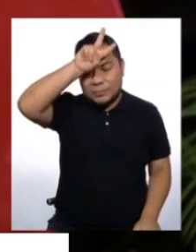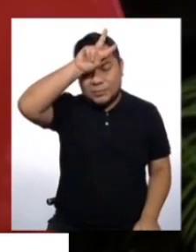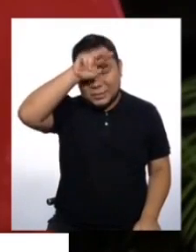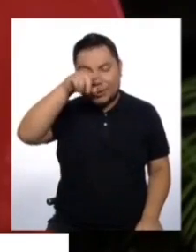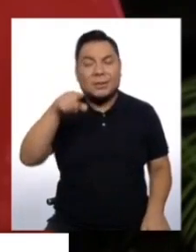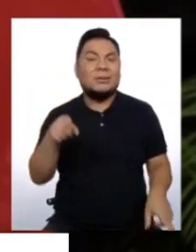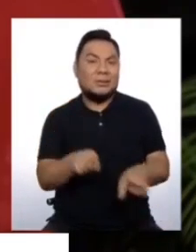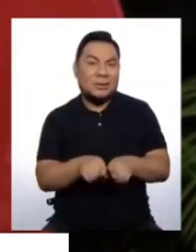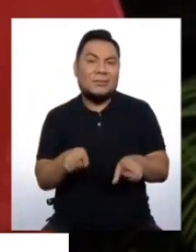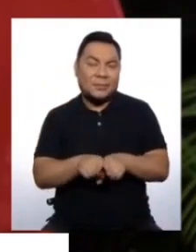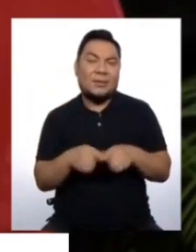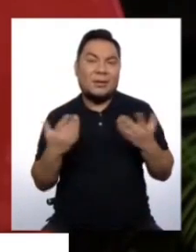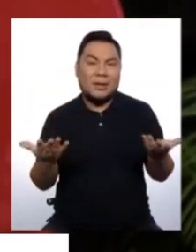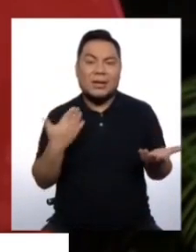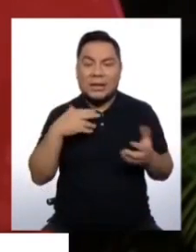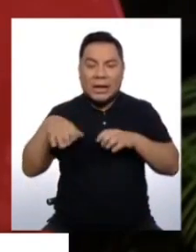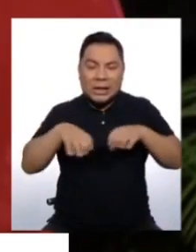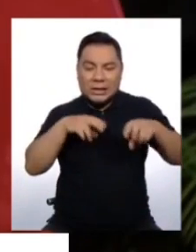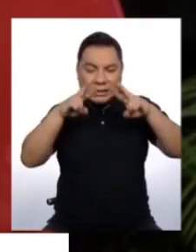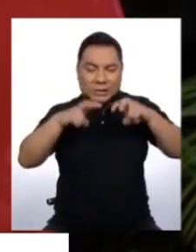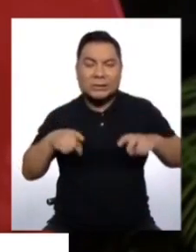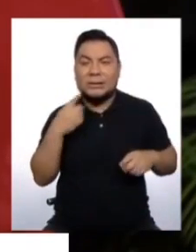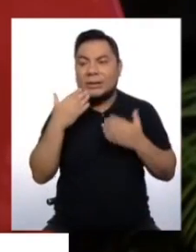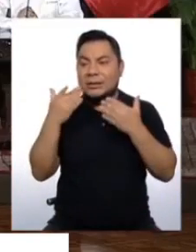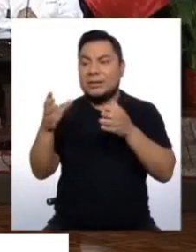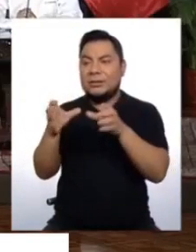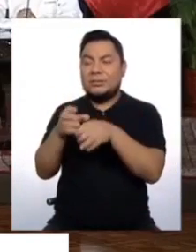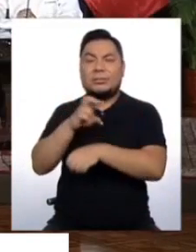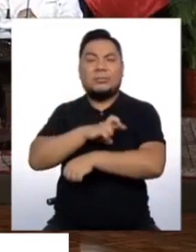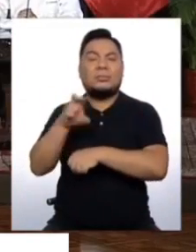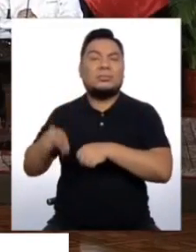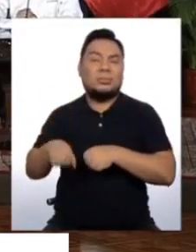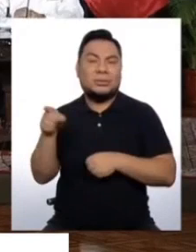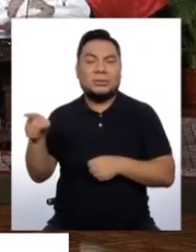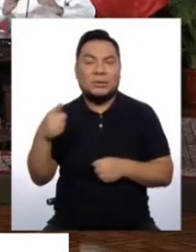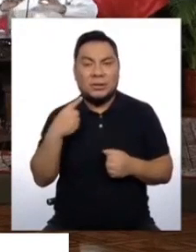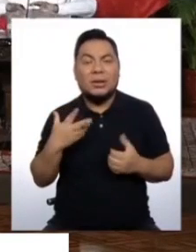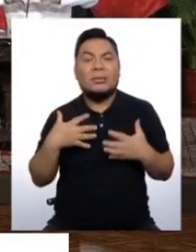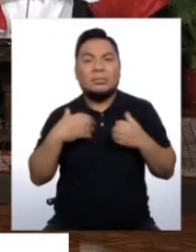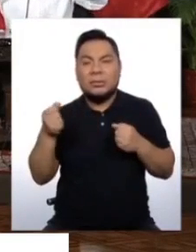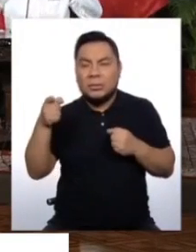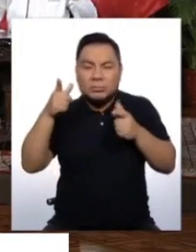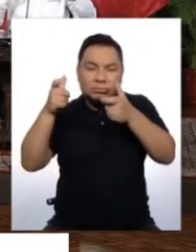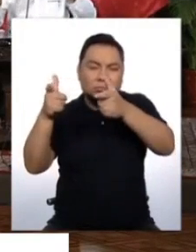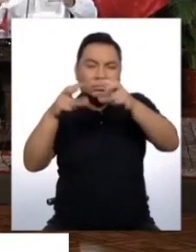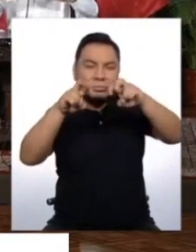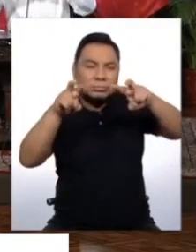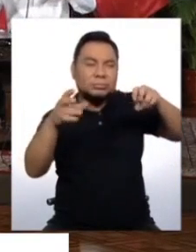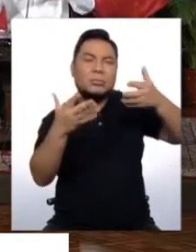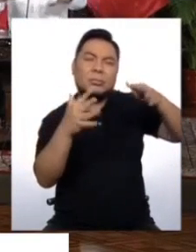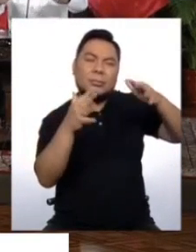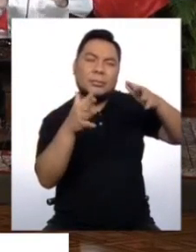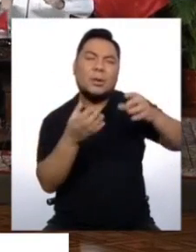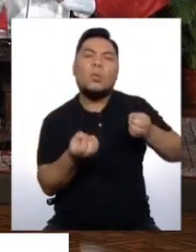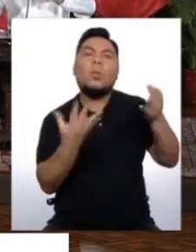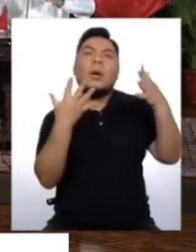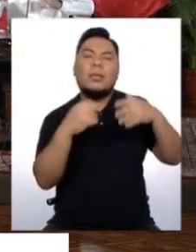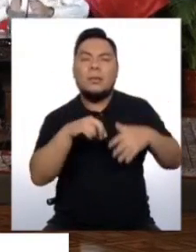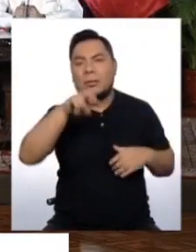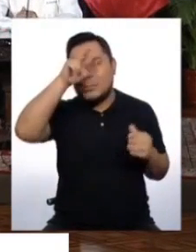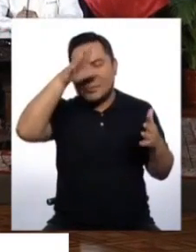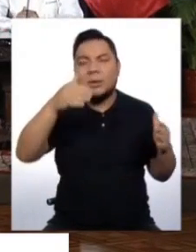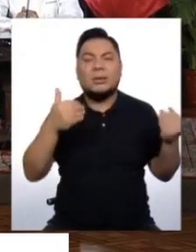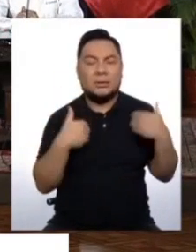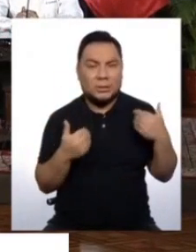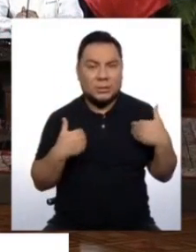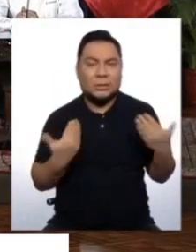también haciendo actualmente, gracias a los profesionales del Ministerio de Salud, una prueba de prevalencia para determinar aproximadamente cuántos peruanos